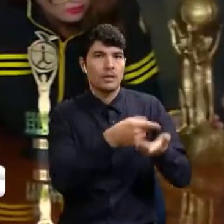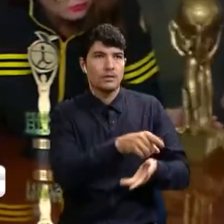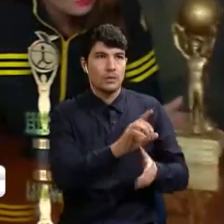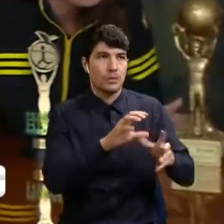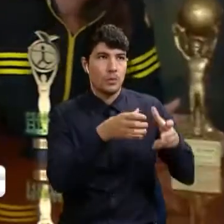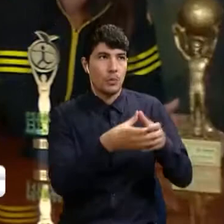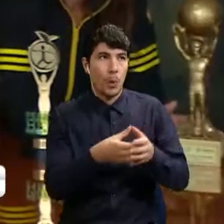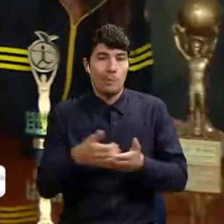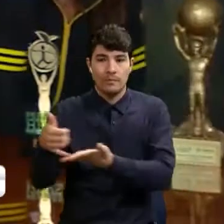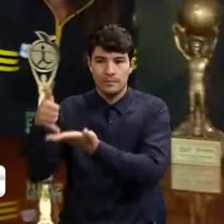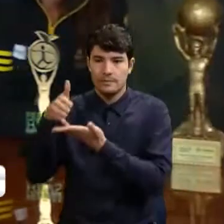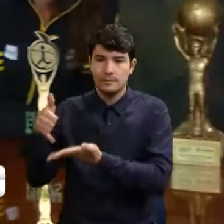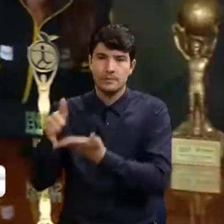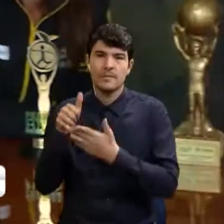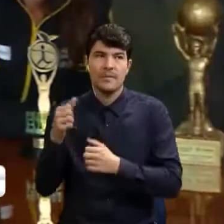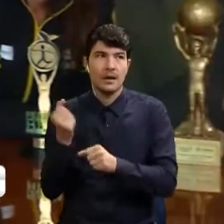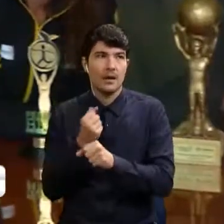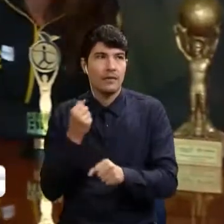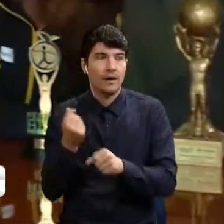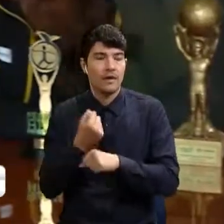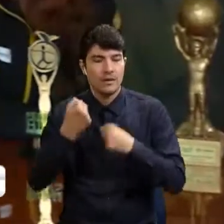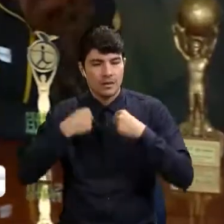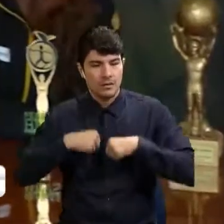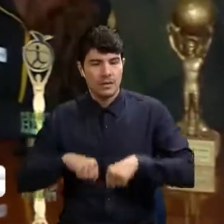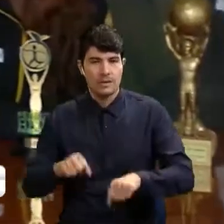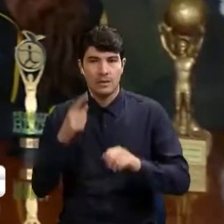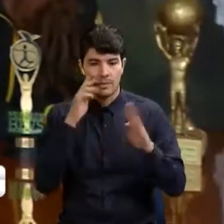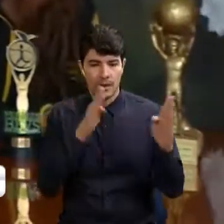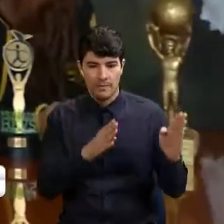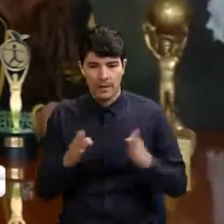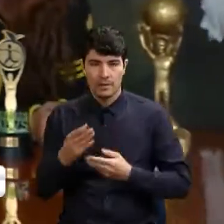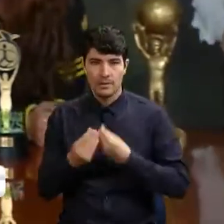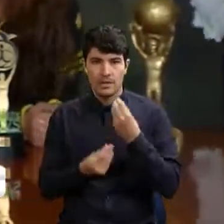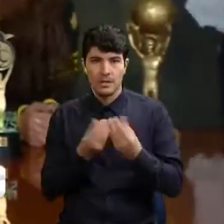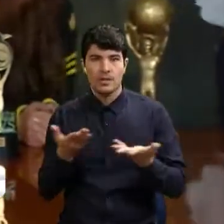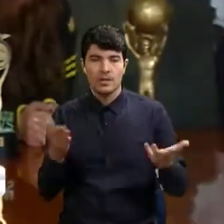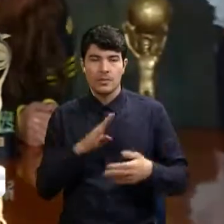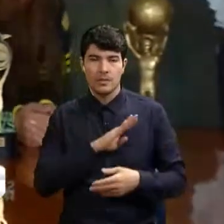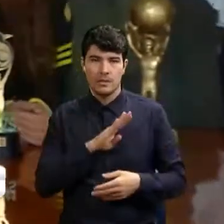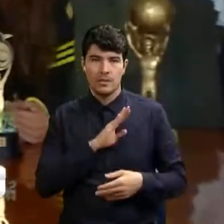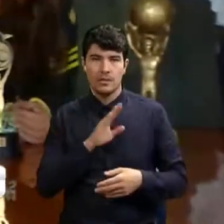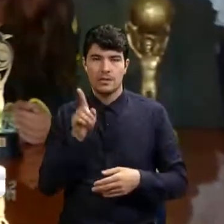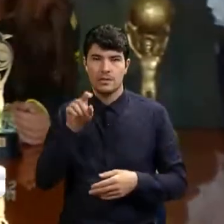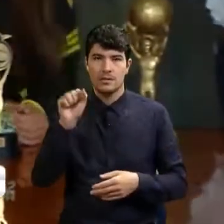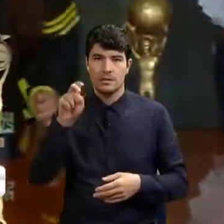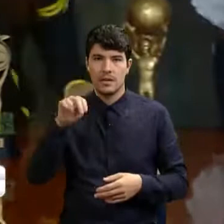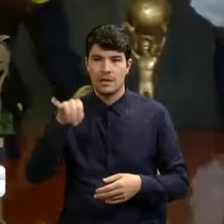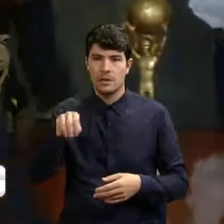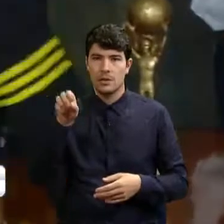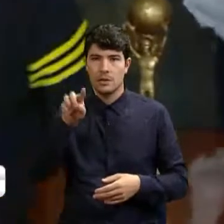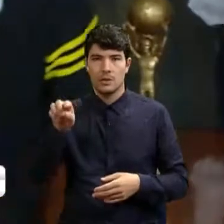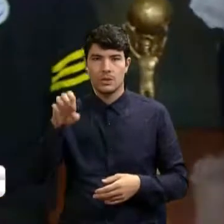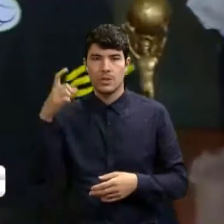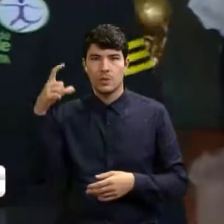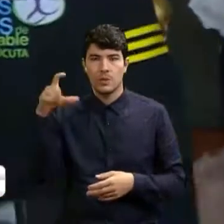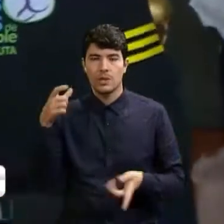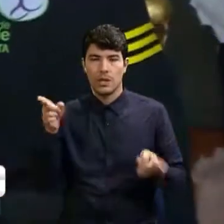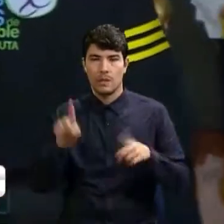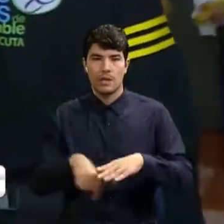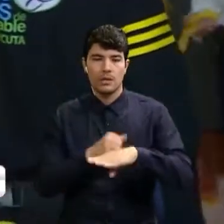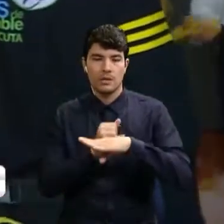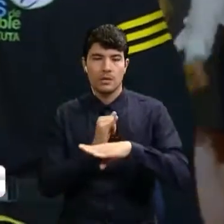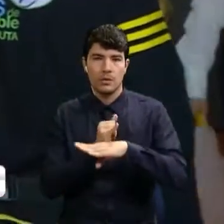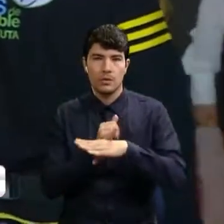Estos premios, que sin duda son trabajo, al esfuerzo, a la planificación que se hace a través de la Alcaldía de San José de Cúcuta y el Instituto Municipal para la Recreación y el